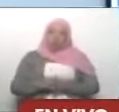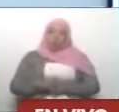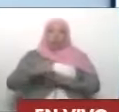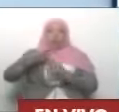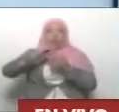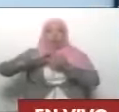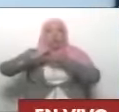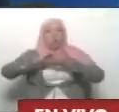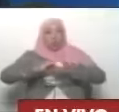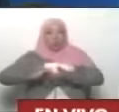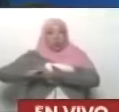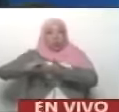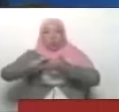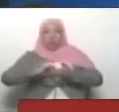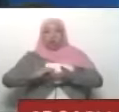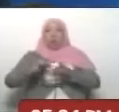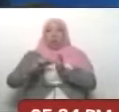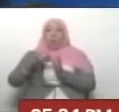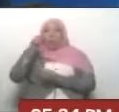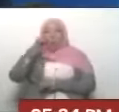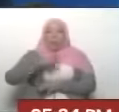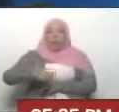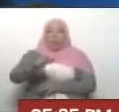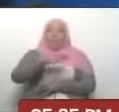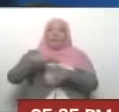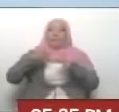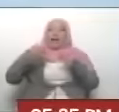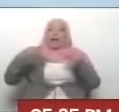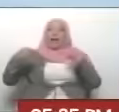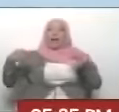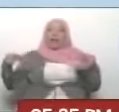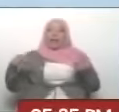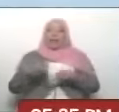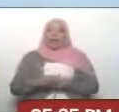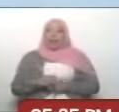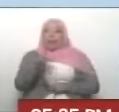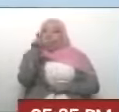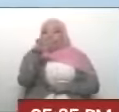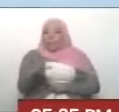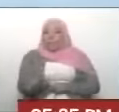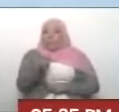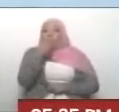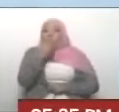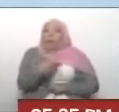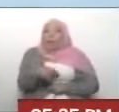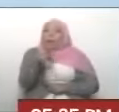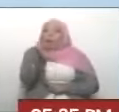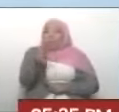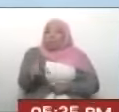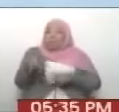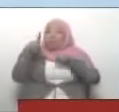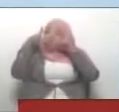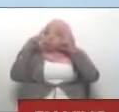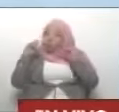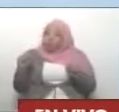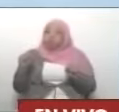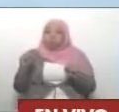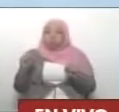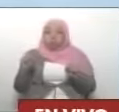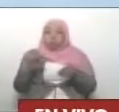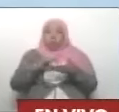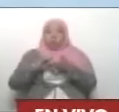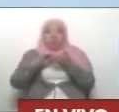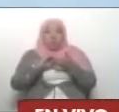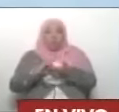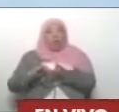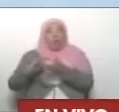mi comandante. ¿De qué parte de Trujillo? De Valera. La gente de Trujillo es gente buena, ¿viste? Es gente buena.